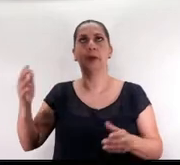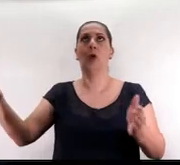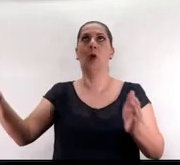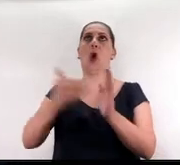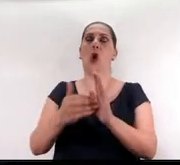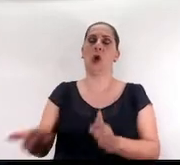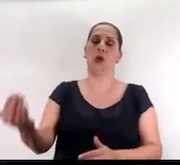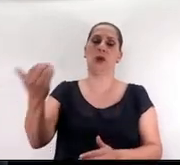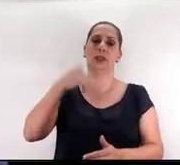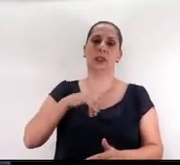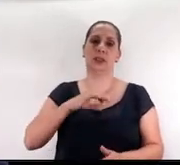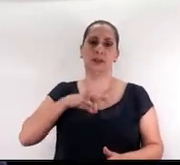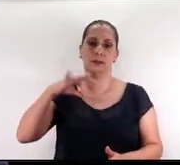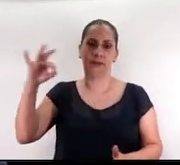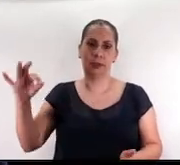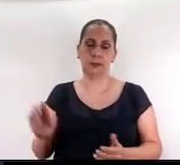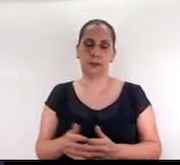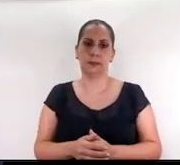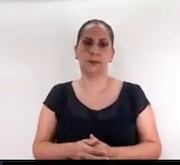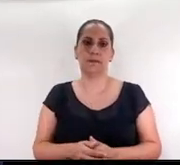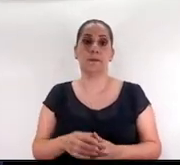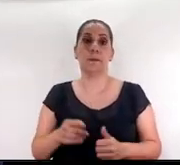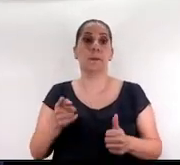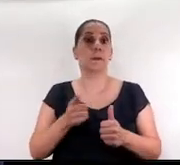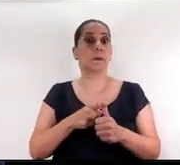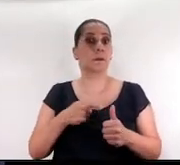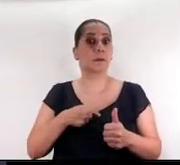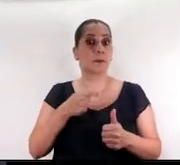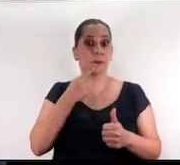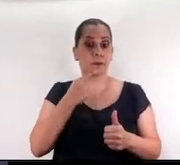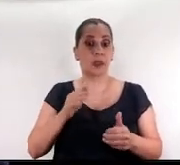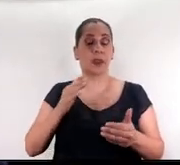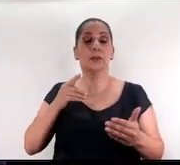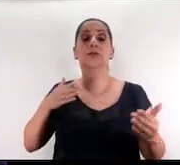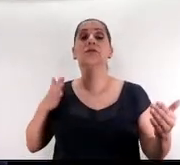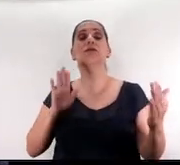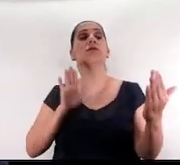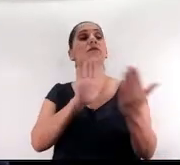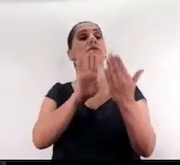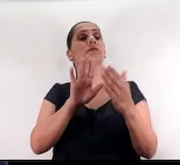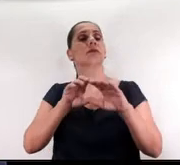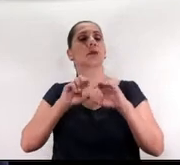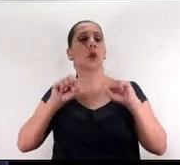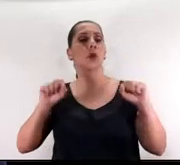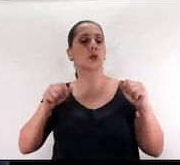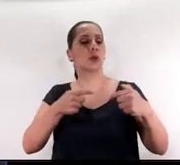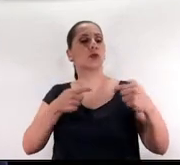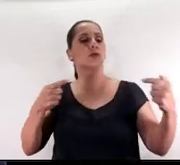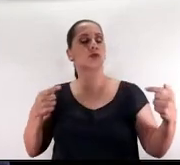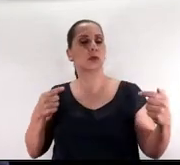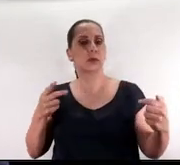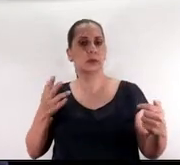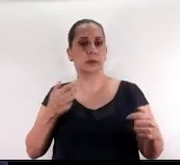Bueno, lo primero, ya lo he dicho, enfrentar la corrupción